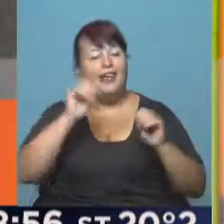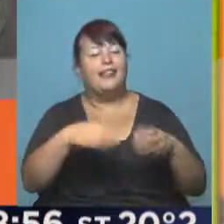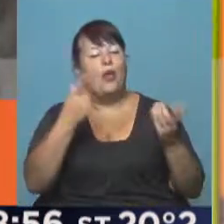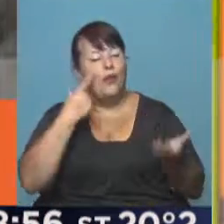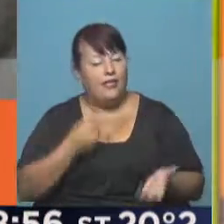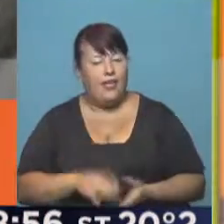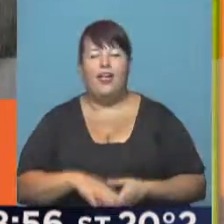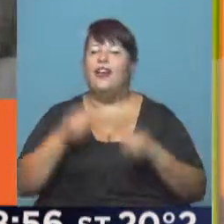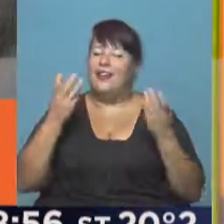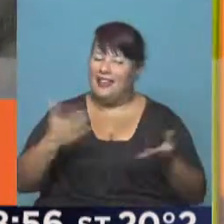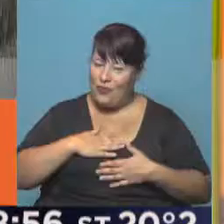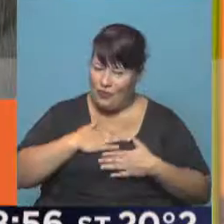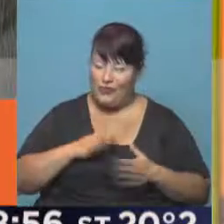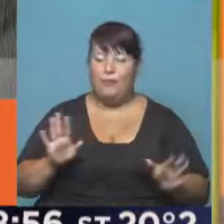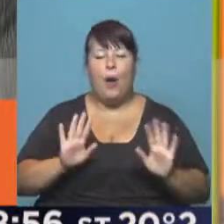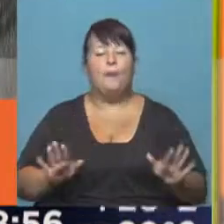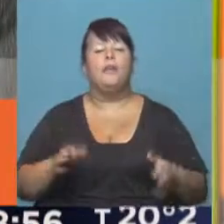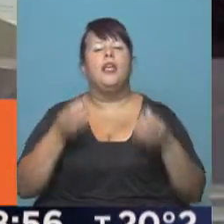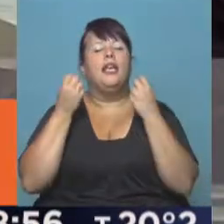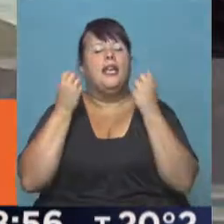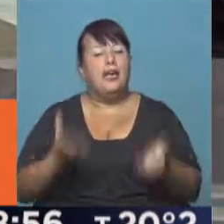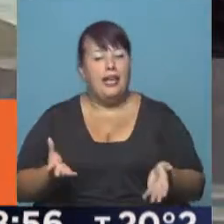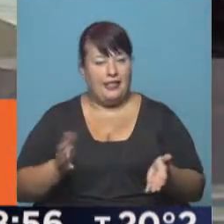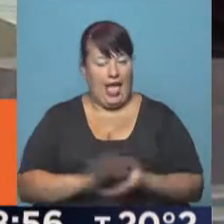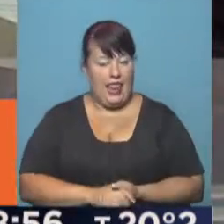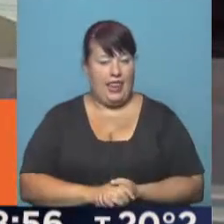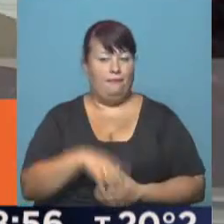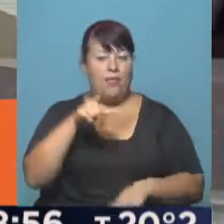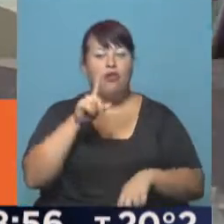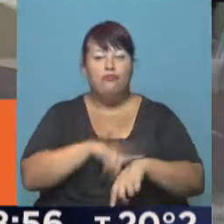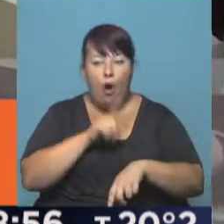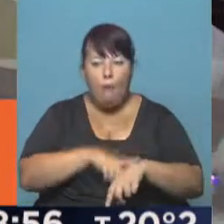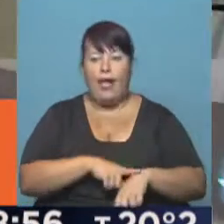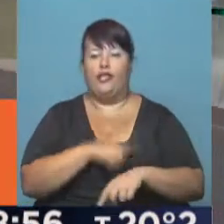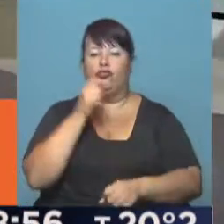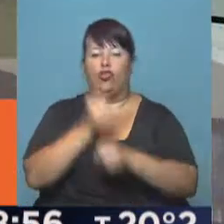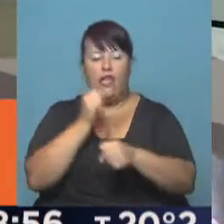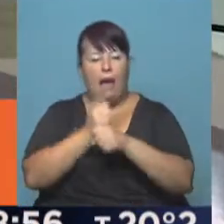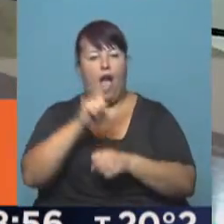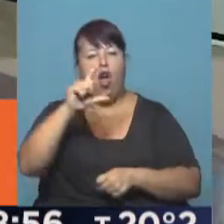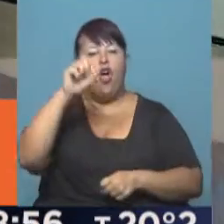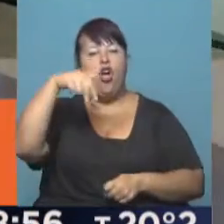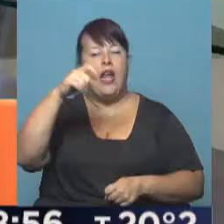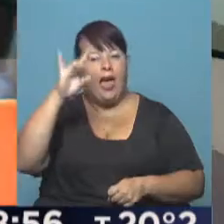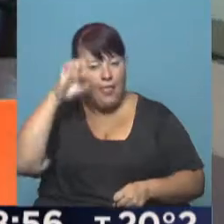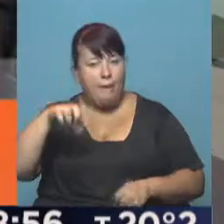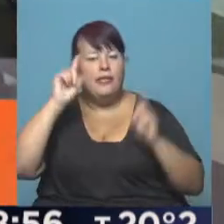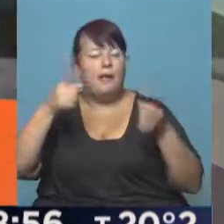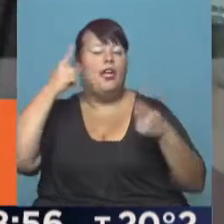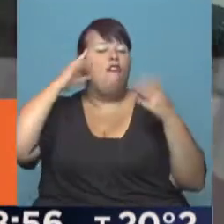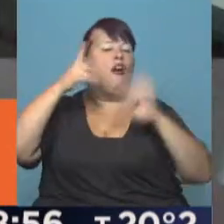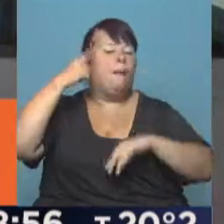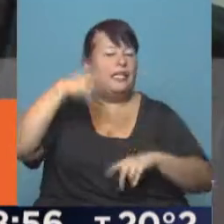va? ¿Qué tal? Un gusto. Bueno, ¿cómo fueron esos momentos, ese trabajo que hizo la CONADEP y también la reflexión